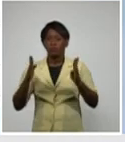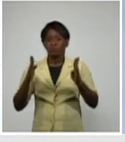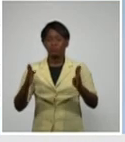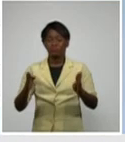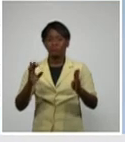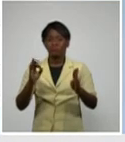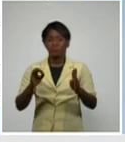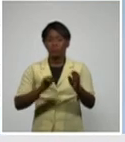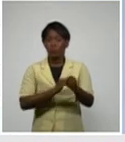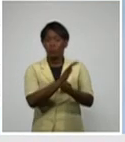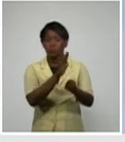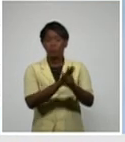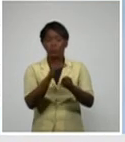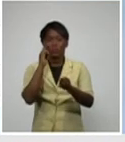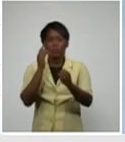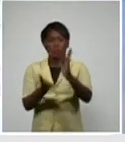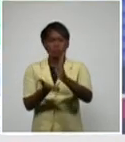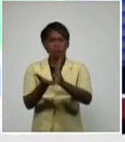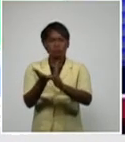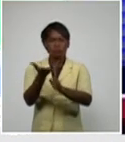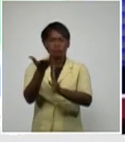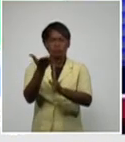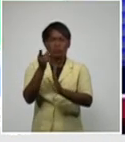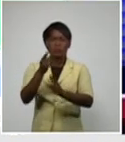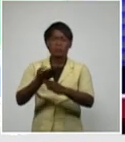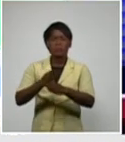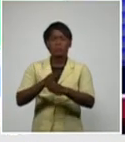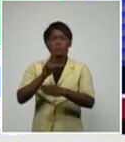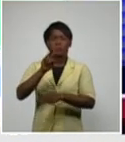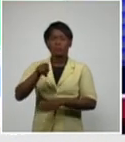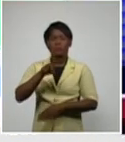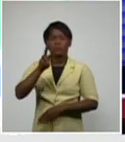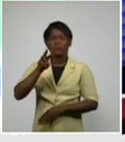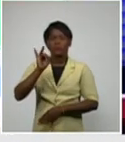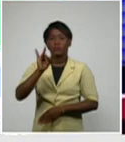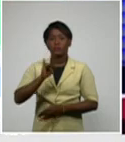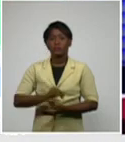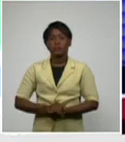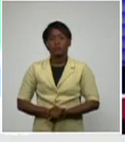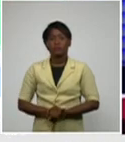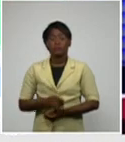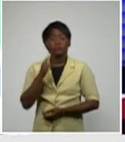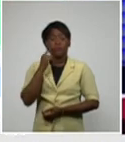letalidad superior, 2,37. Activos ayer también una cifra elevada,